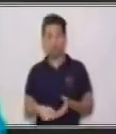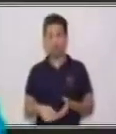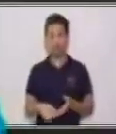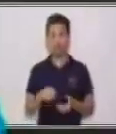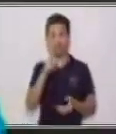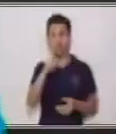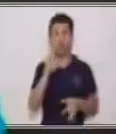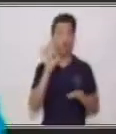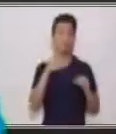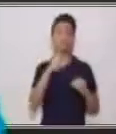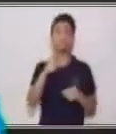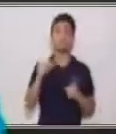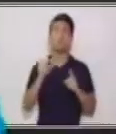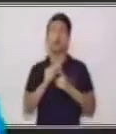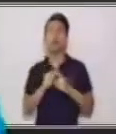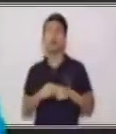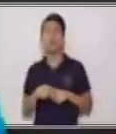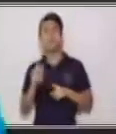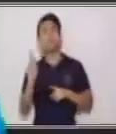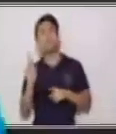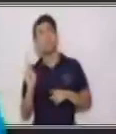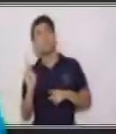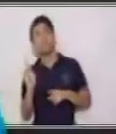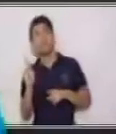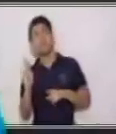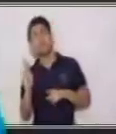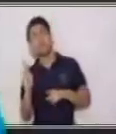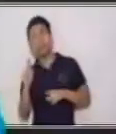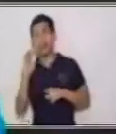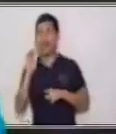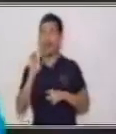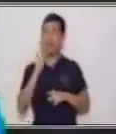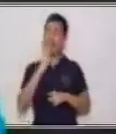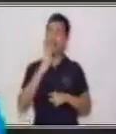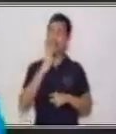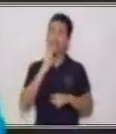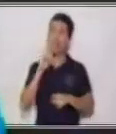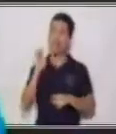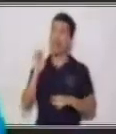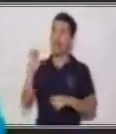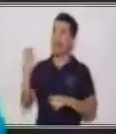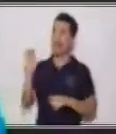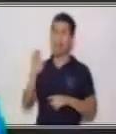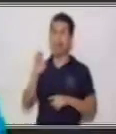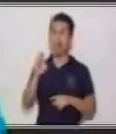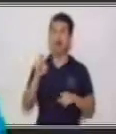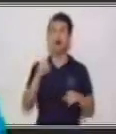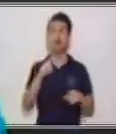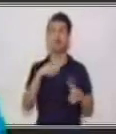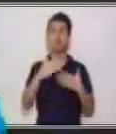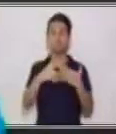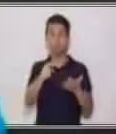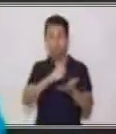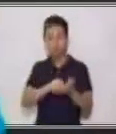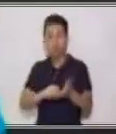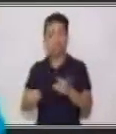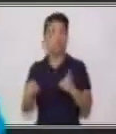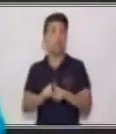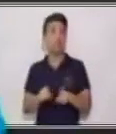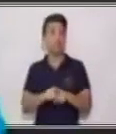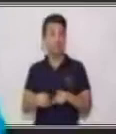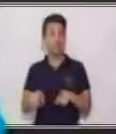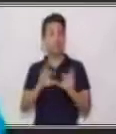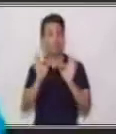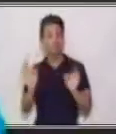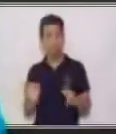ejercicio lo puedes hacer muy bien en tu casa, en una hoja, aparte de las que estás trabajando, o por qué no decirlo, colocar ensayo-error en algún ejercicio